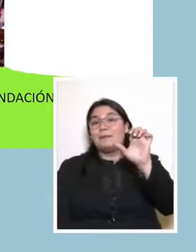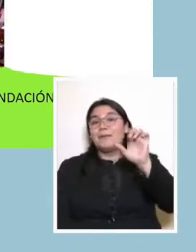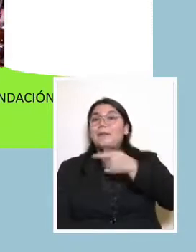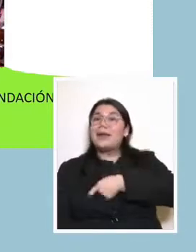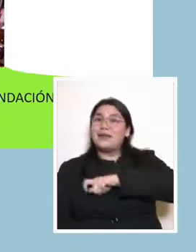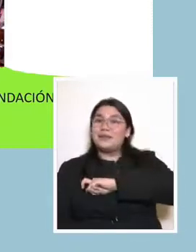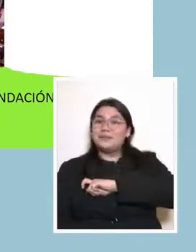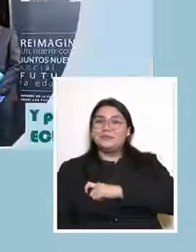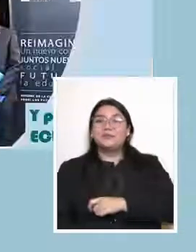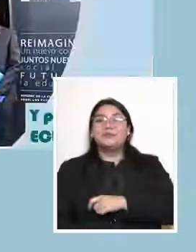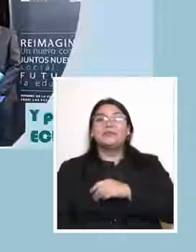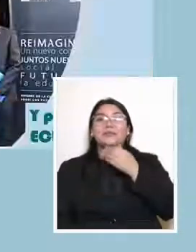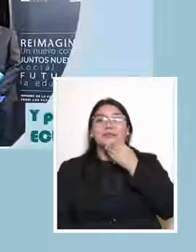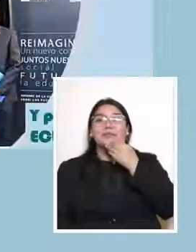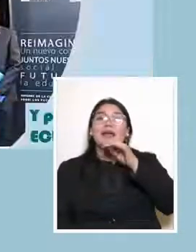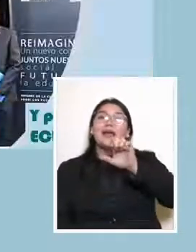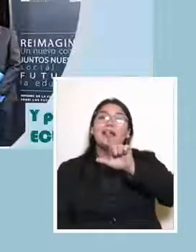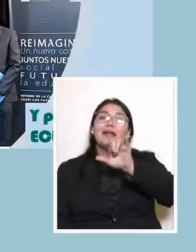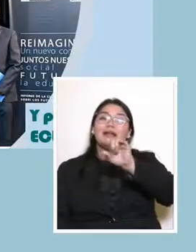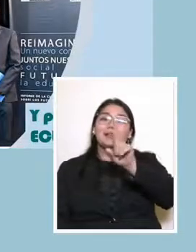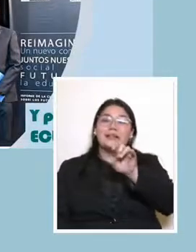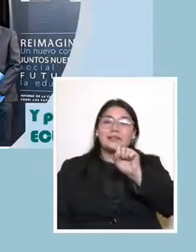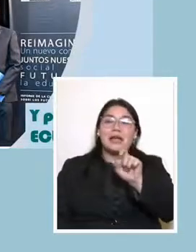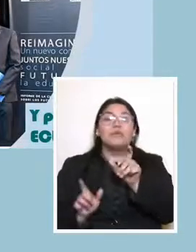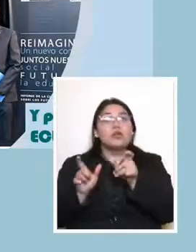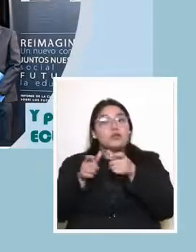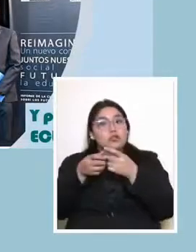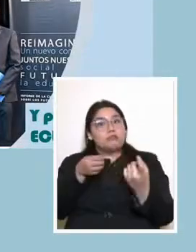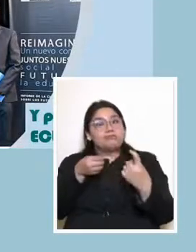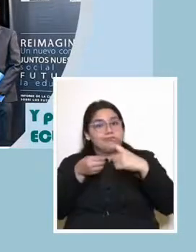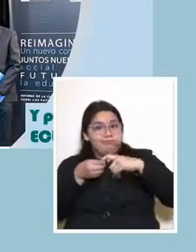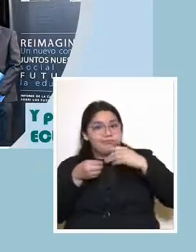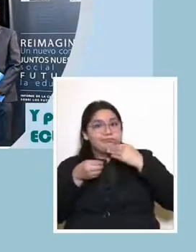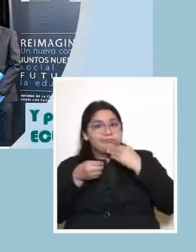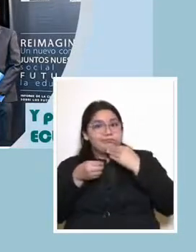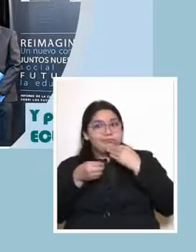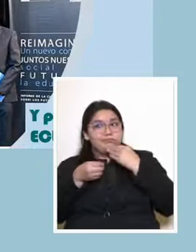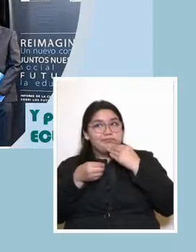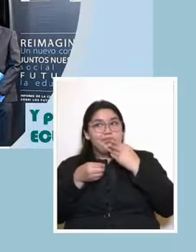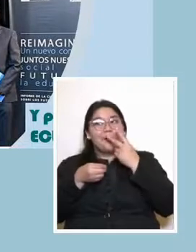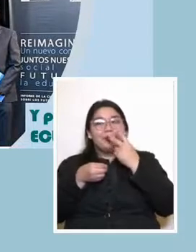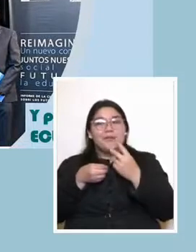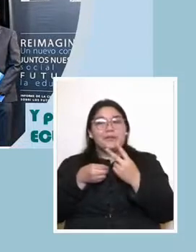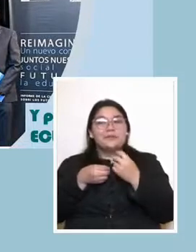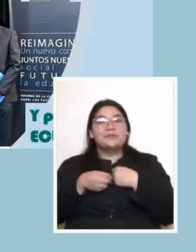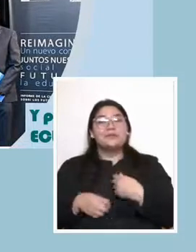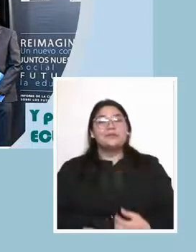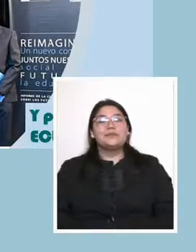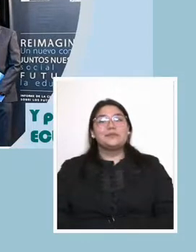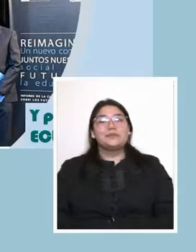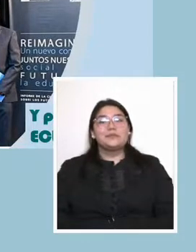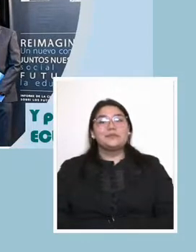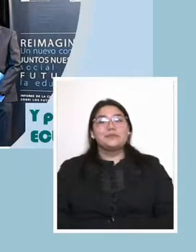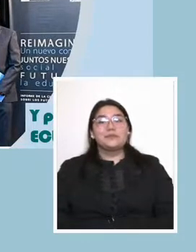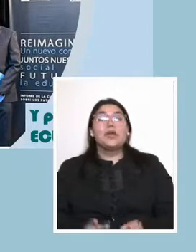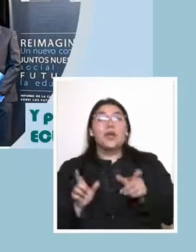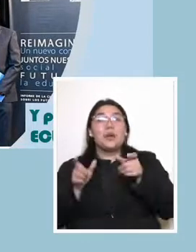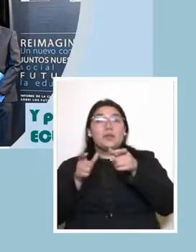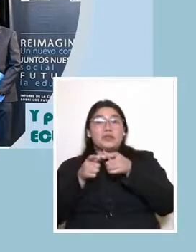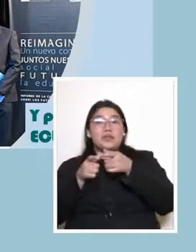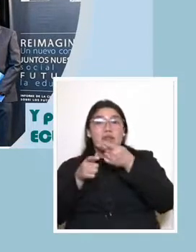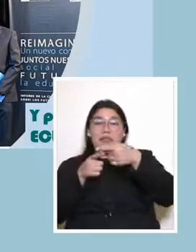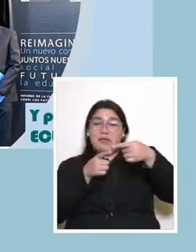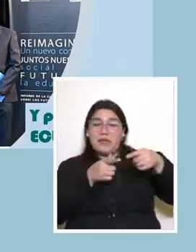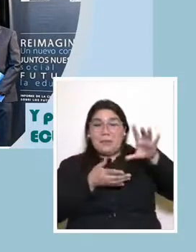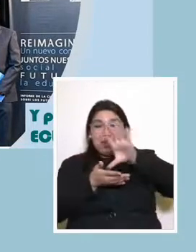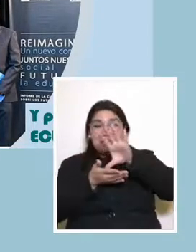Rivera, que son parte también de la comisión que formó parte de... esta comisión internacional que fue